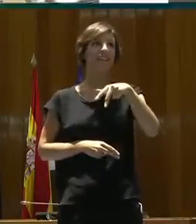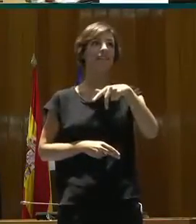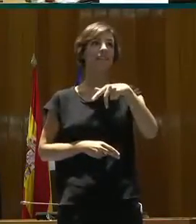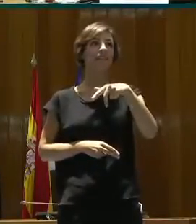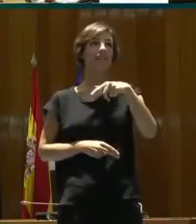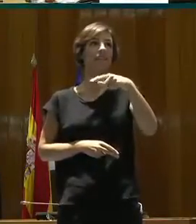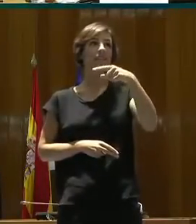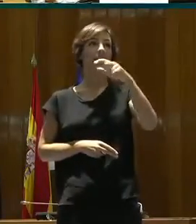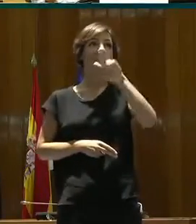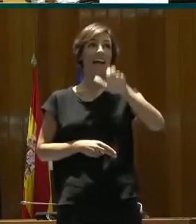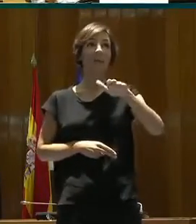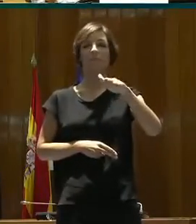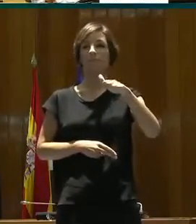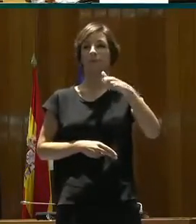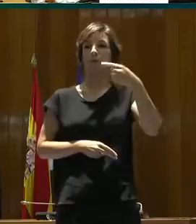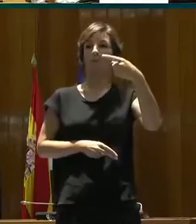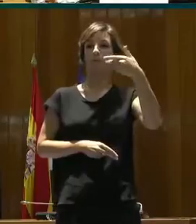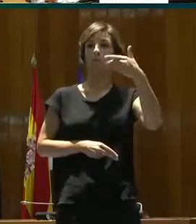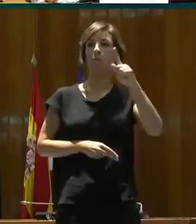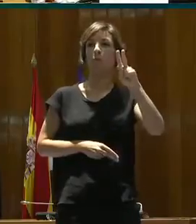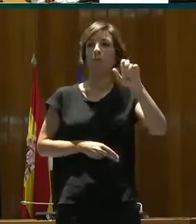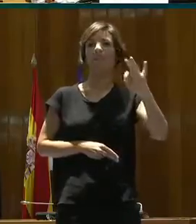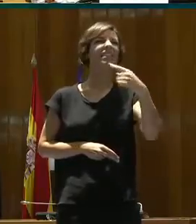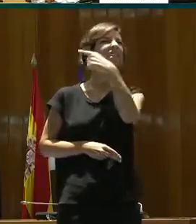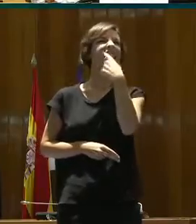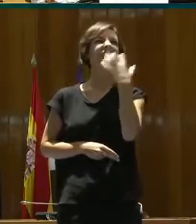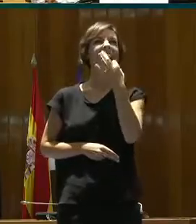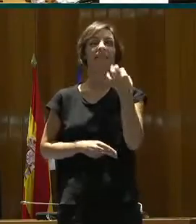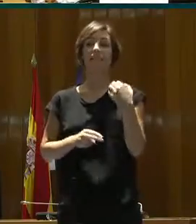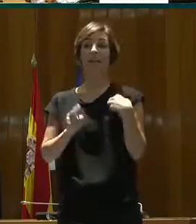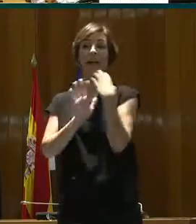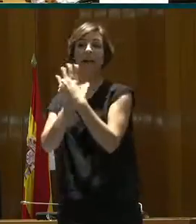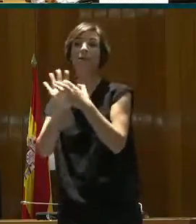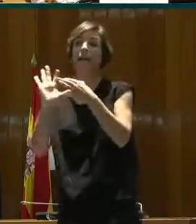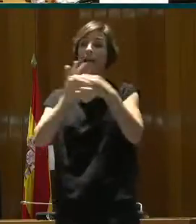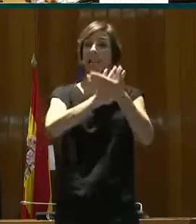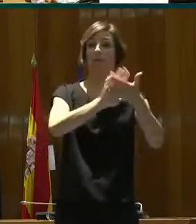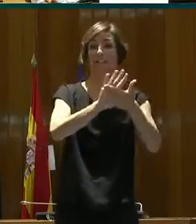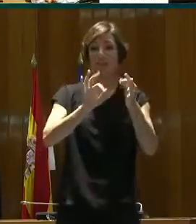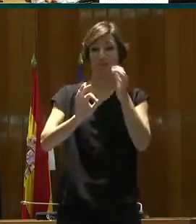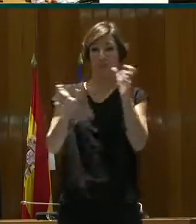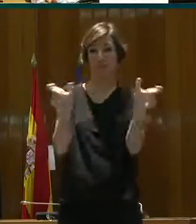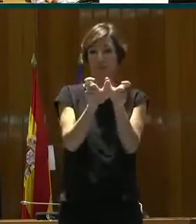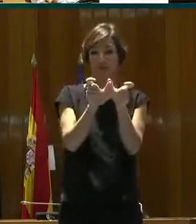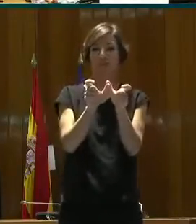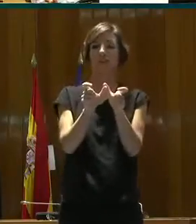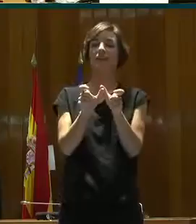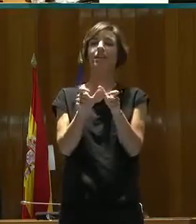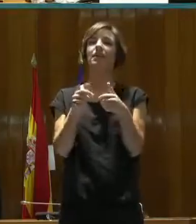Gram, el acrónimo en inglés, también lo dice todo, va de gramáticas de lenguas de signos. Pero